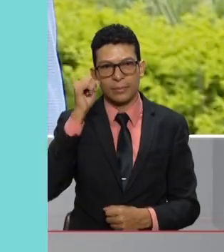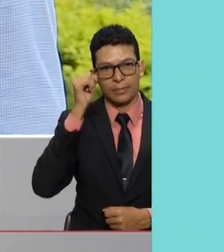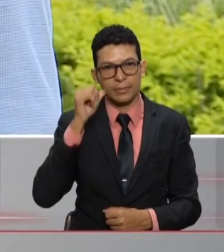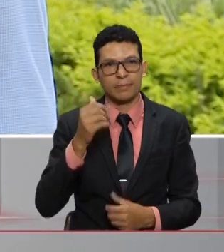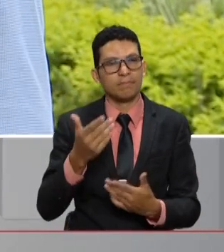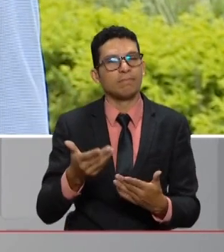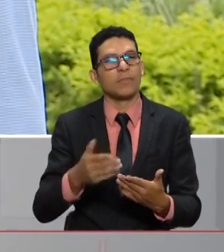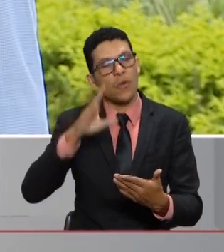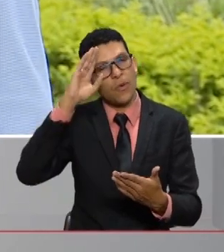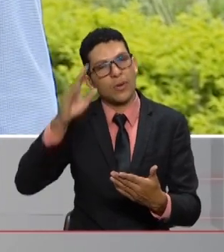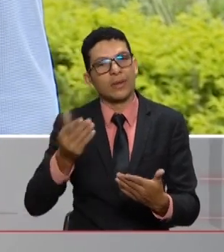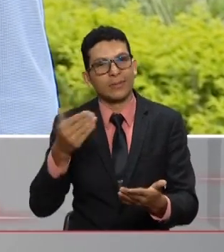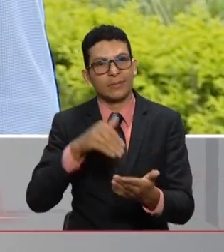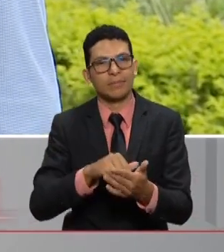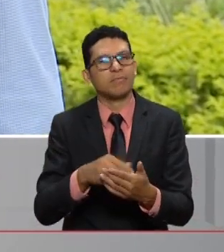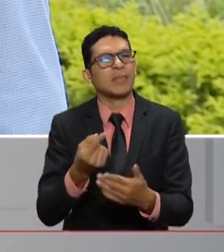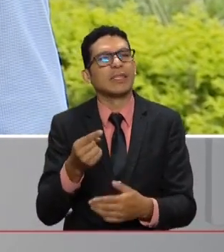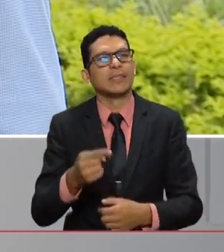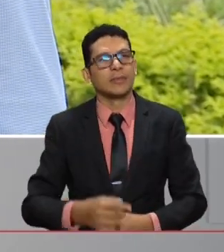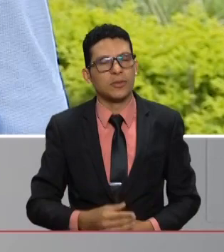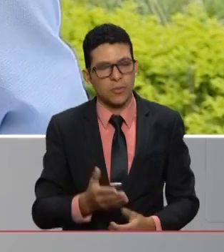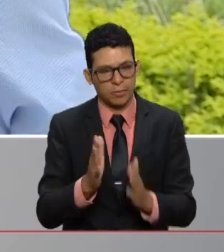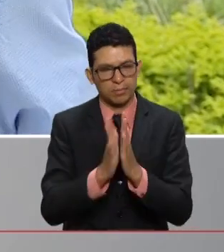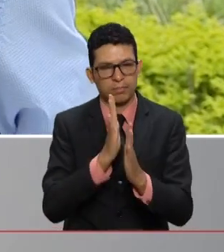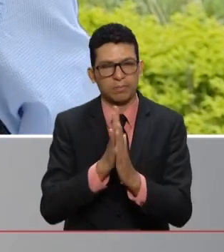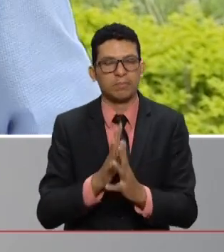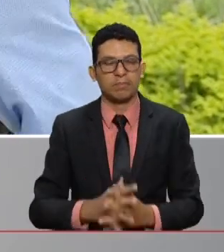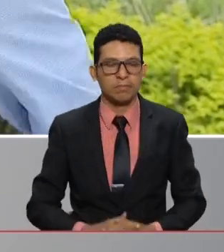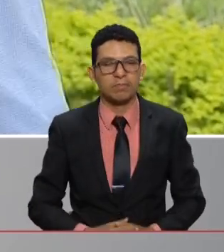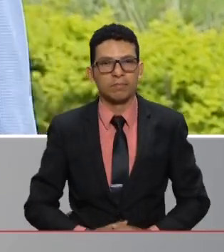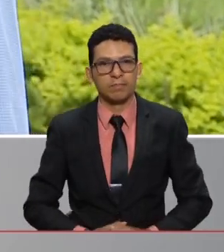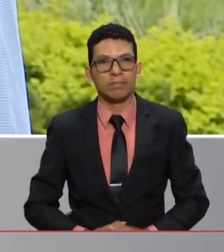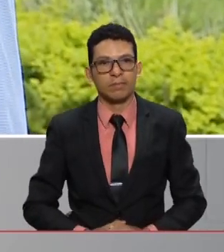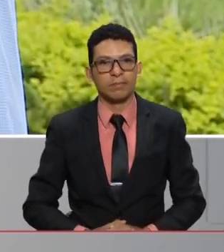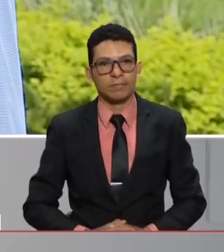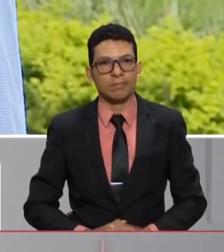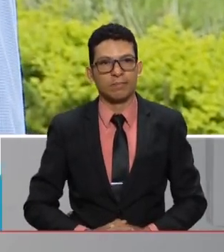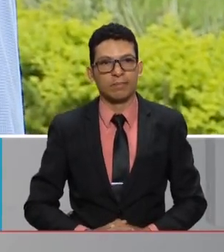John, hola nuevamente. ¿De qué se trata? Cuéntenos.